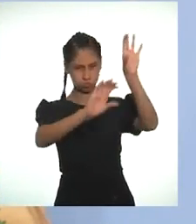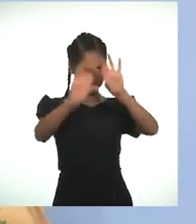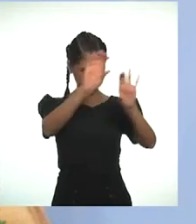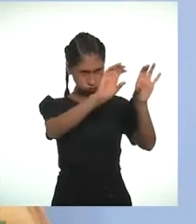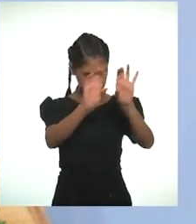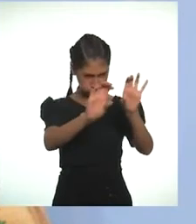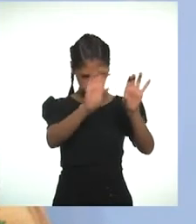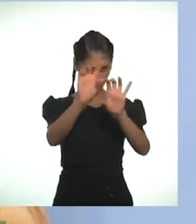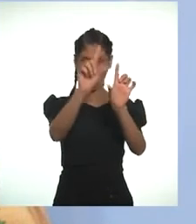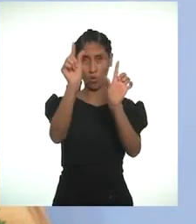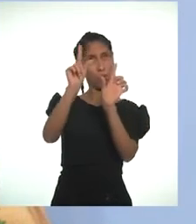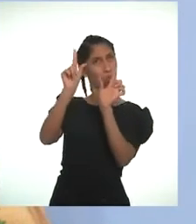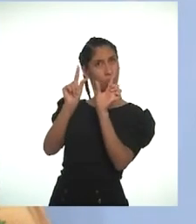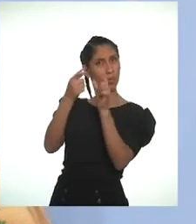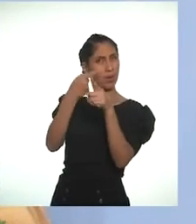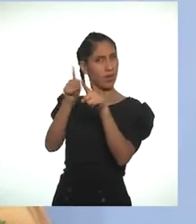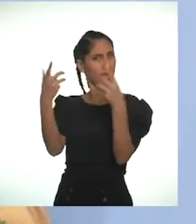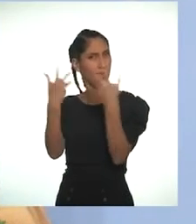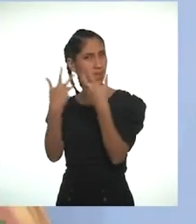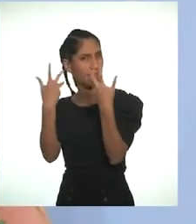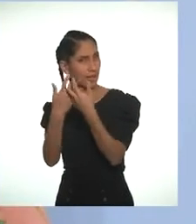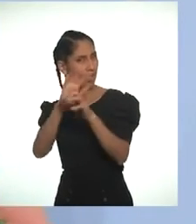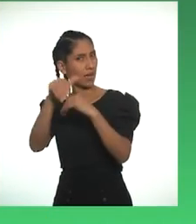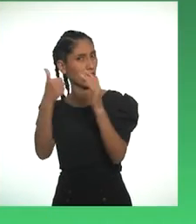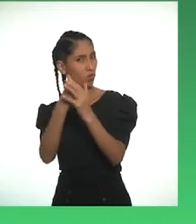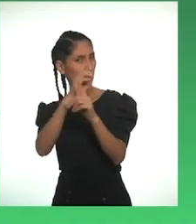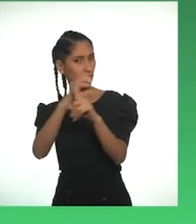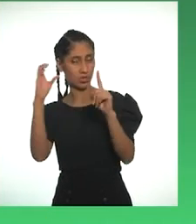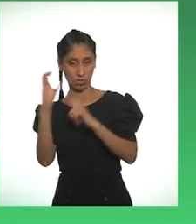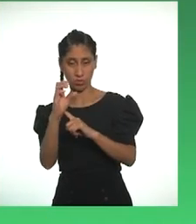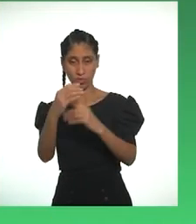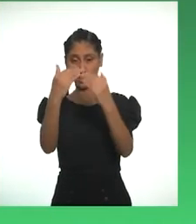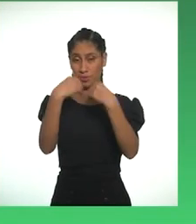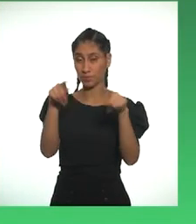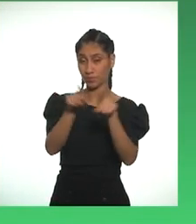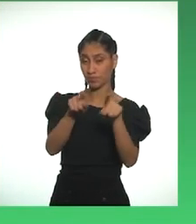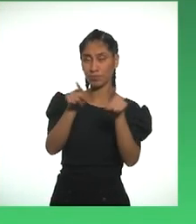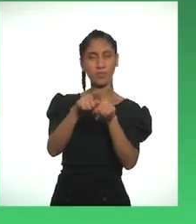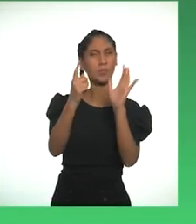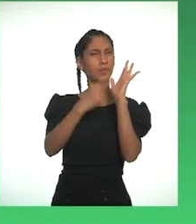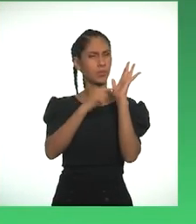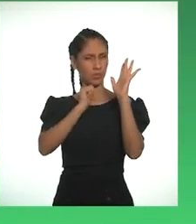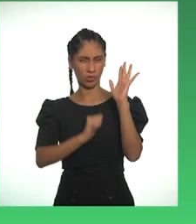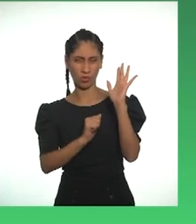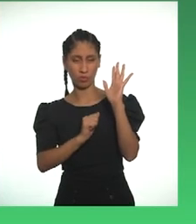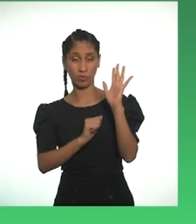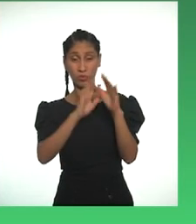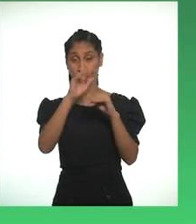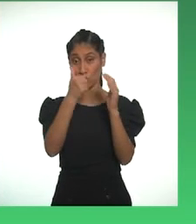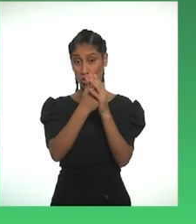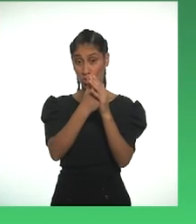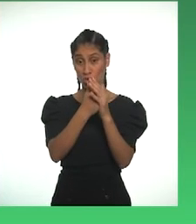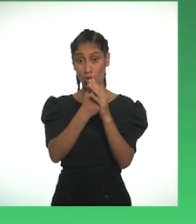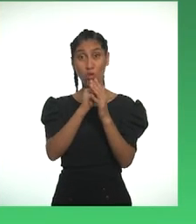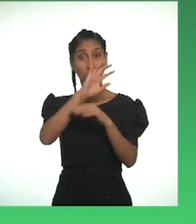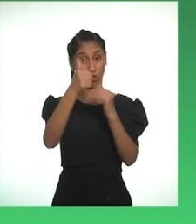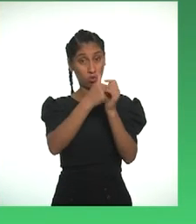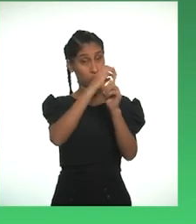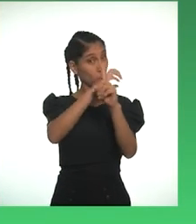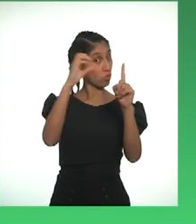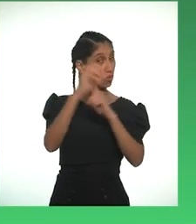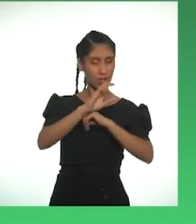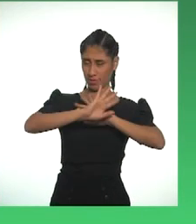al espíritu de nuestra nación y a nuestra cultura. Sus contribuciones no son solo